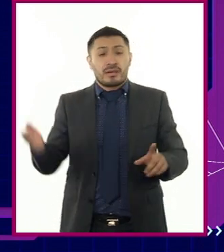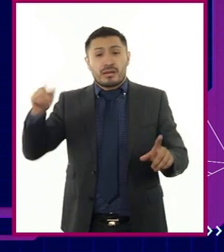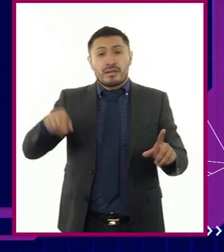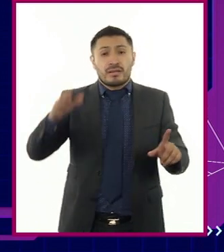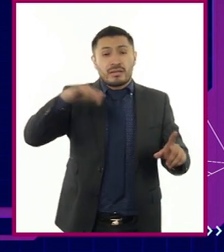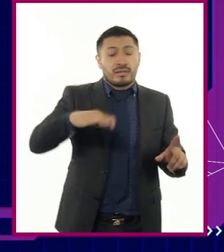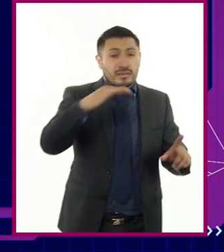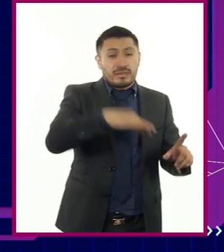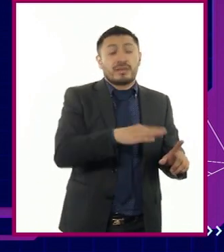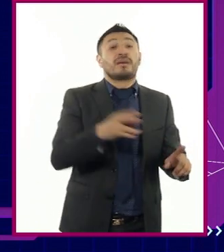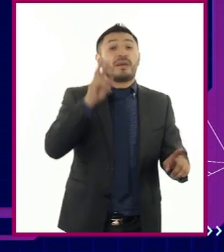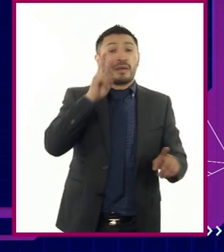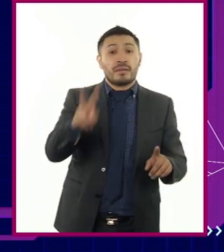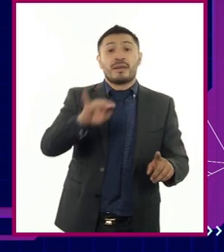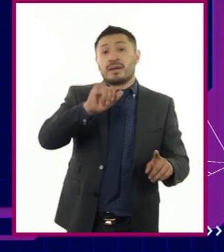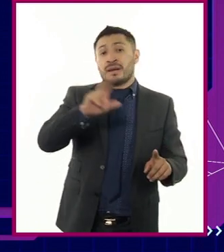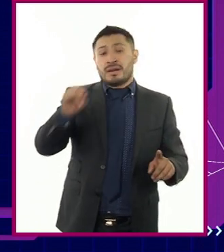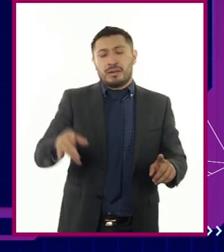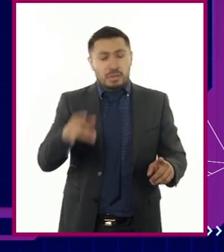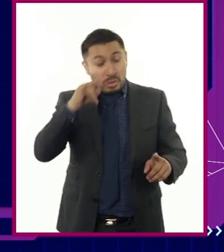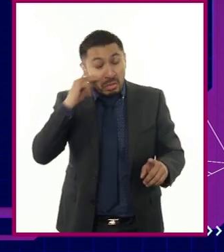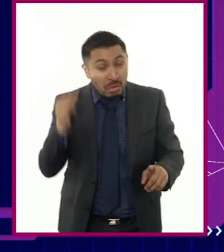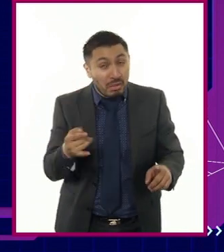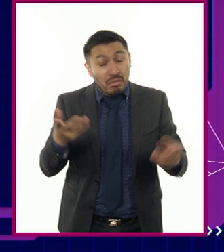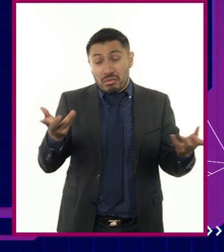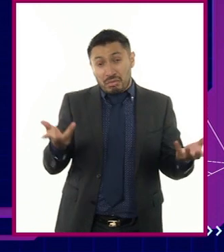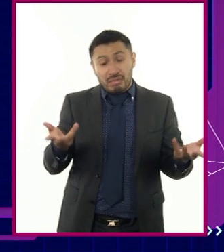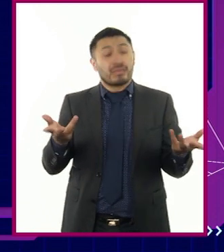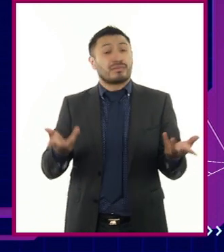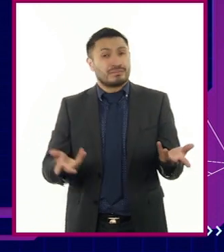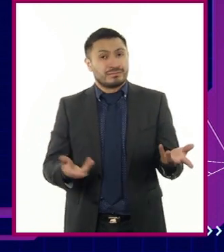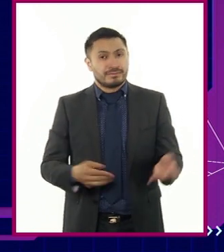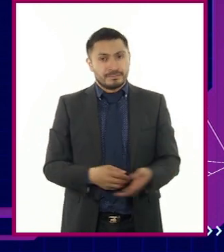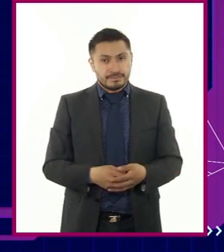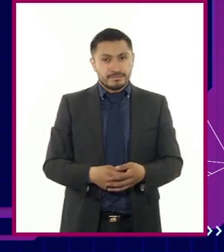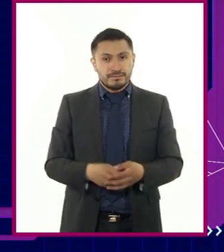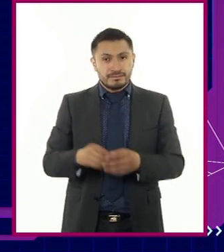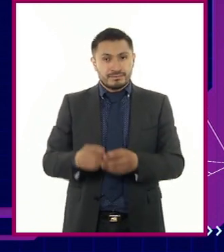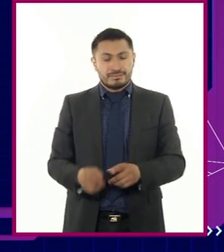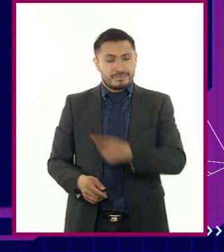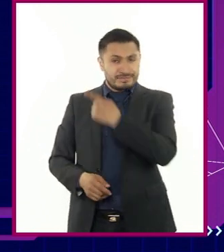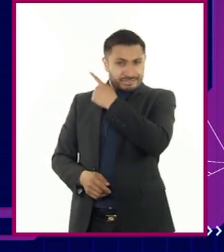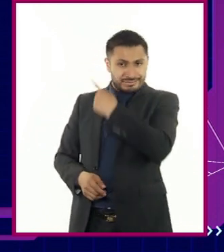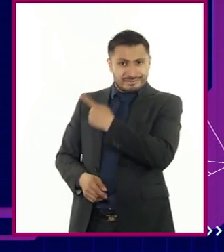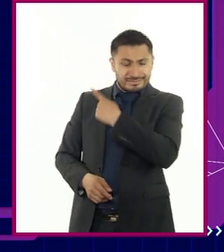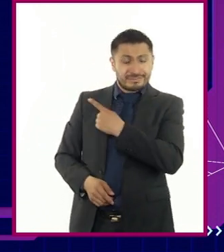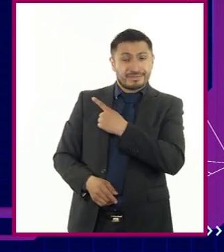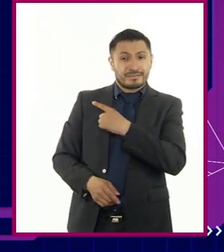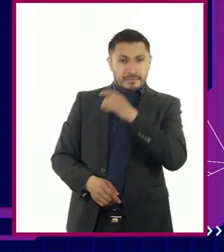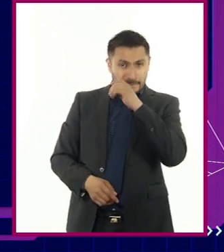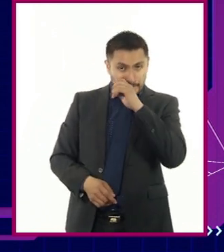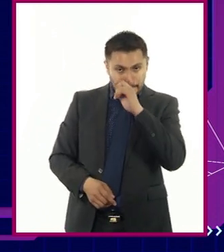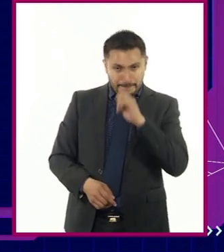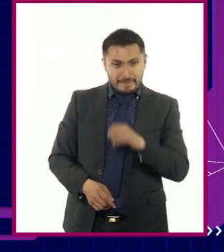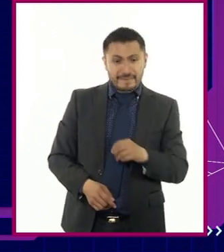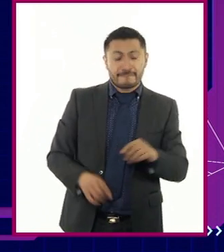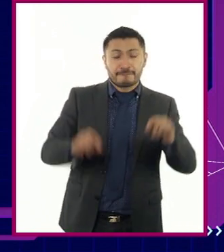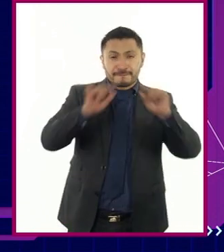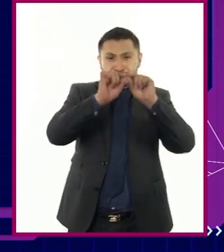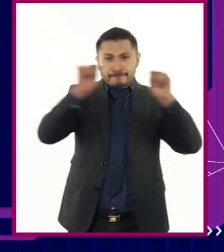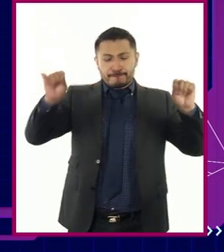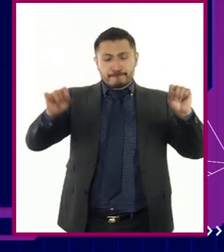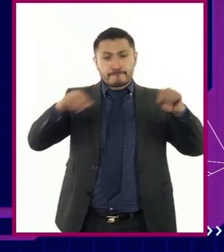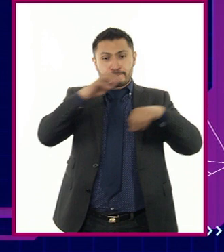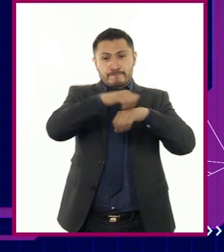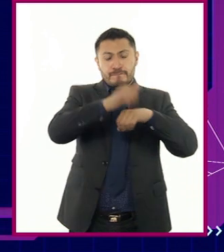es visible o no. Hagámoslo. El esquema muestra en la parte superior las frecuencias medidas